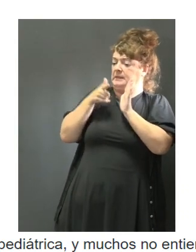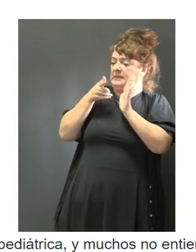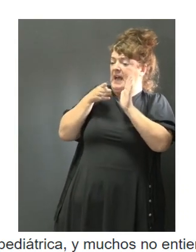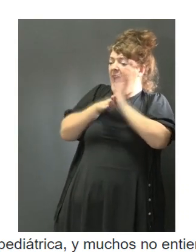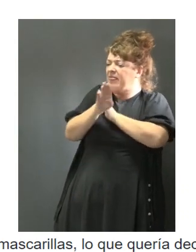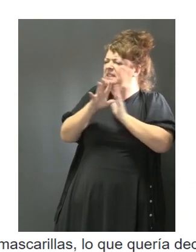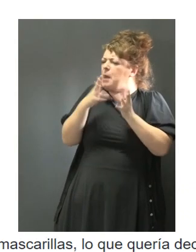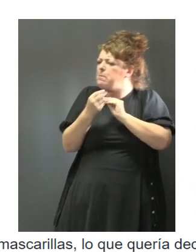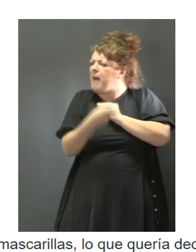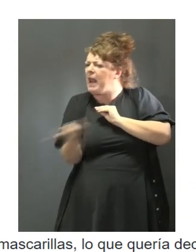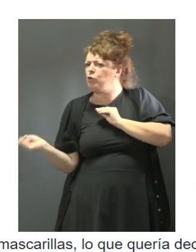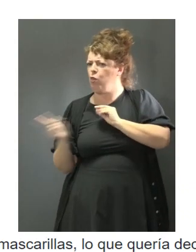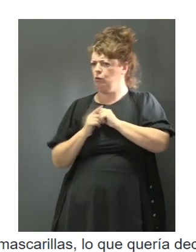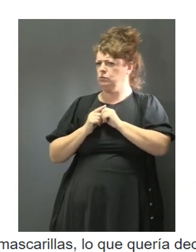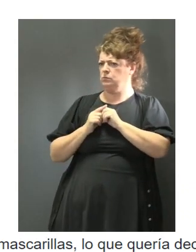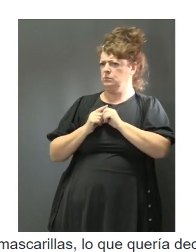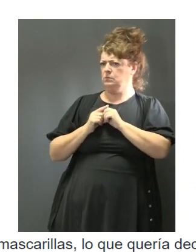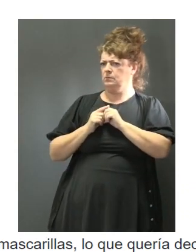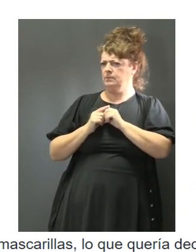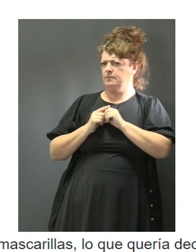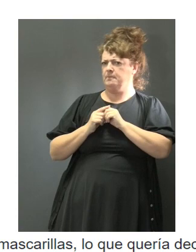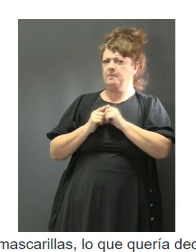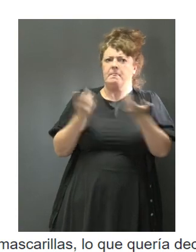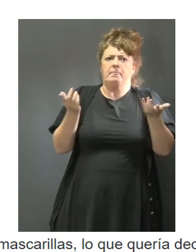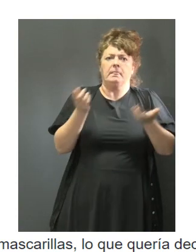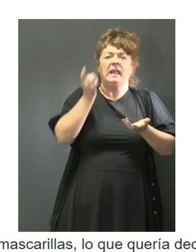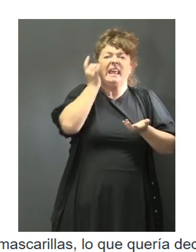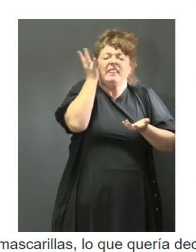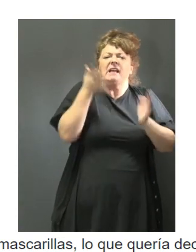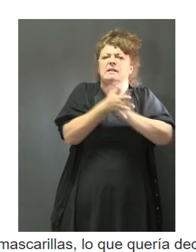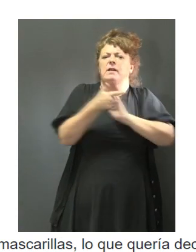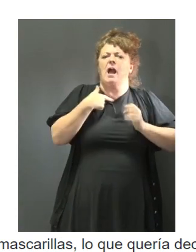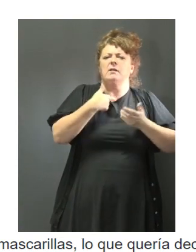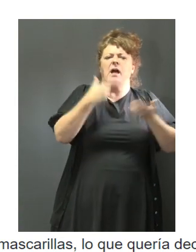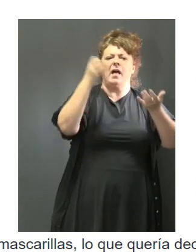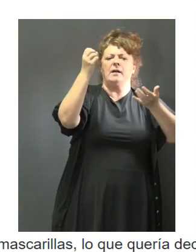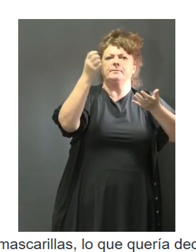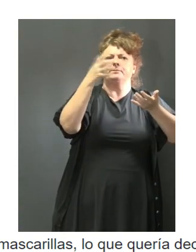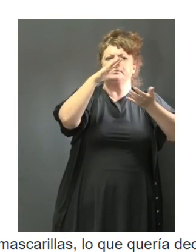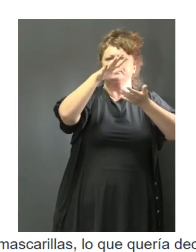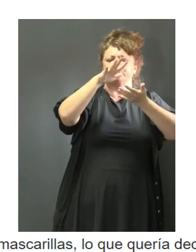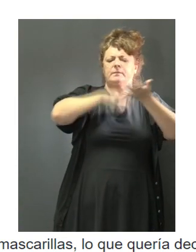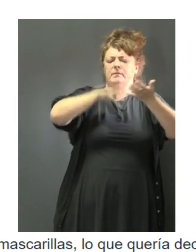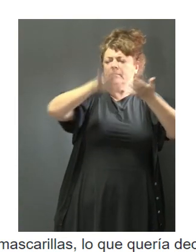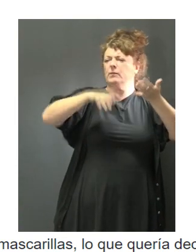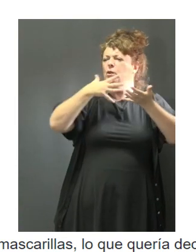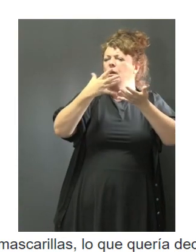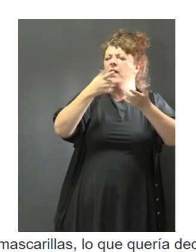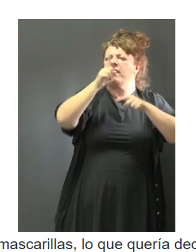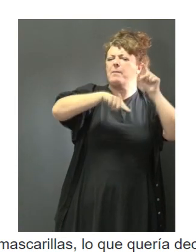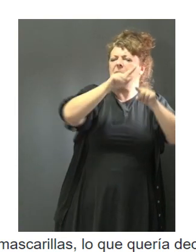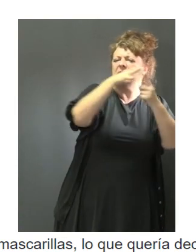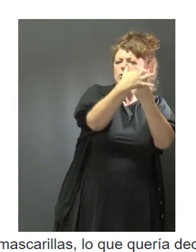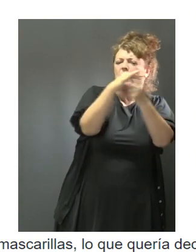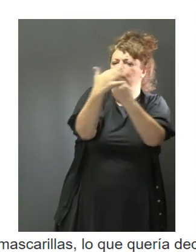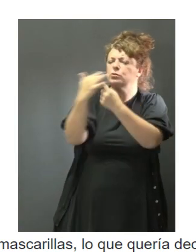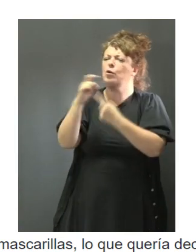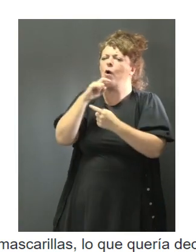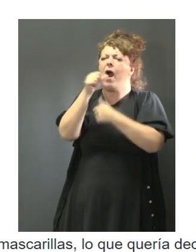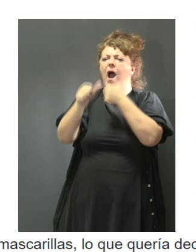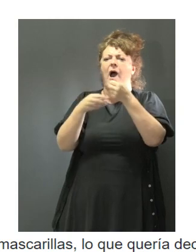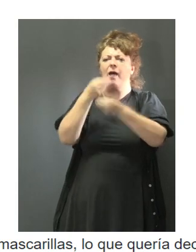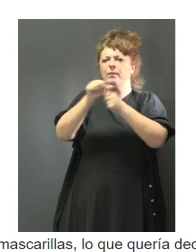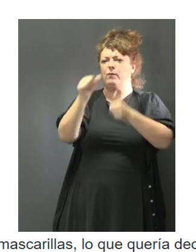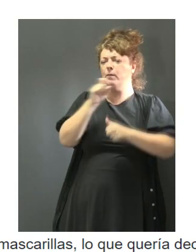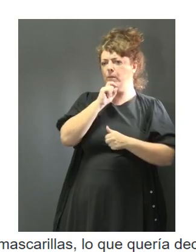poco, la idea de hay que tener diversidad en todos los datos que tengamos para poder abordar ese tipo de situaciones. Y